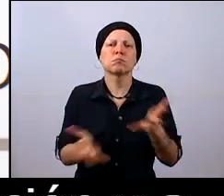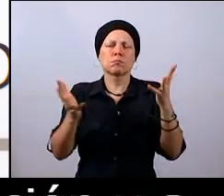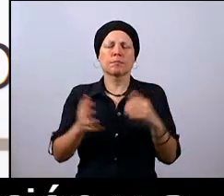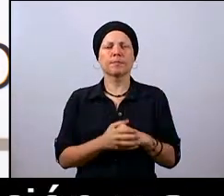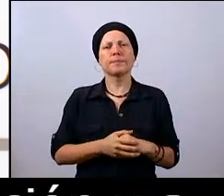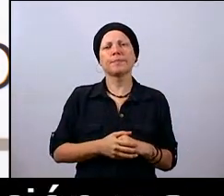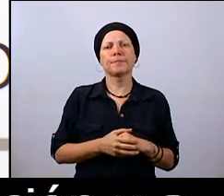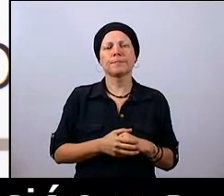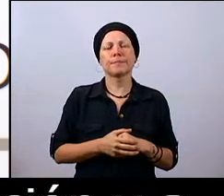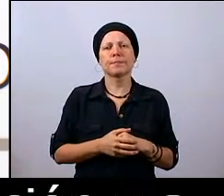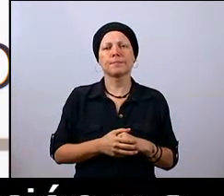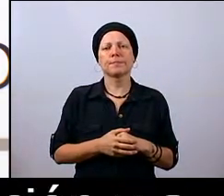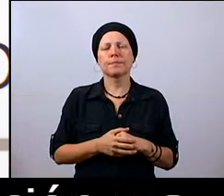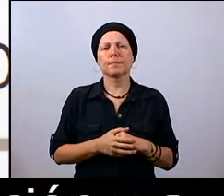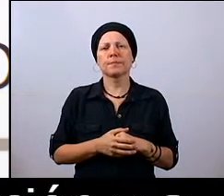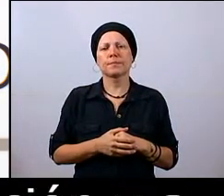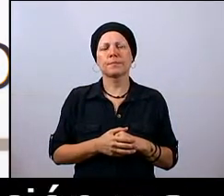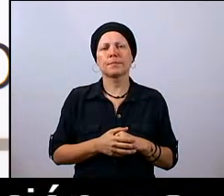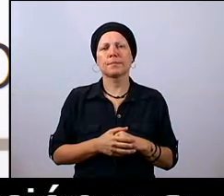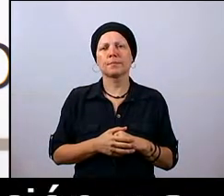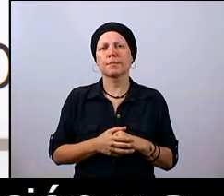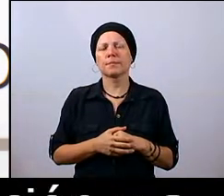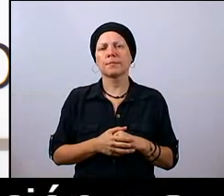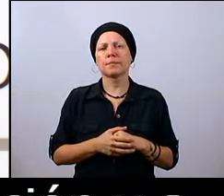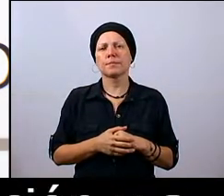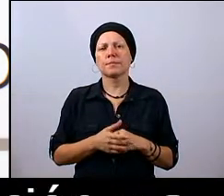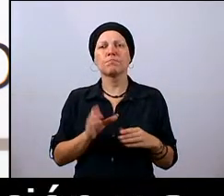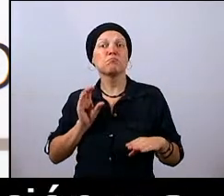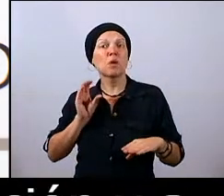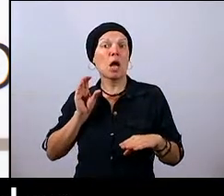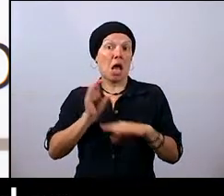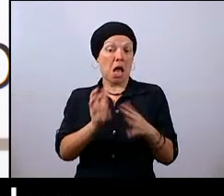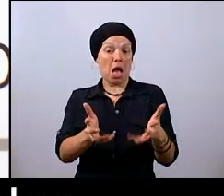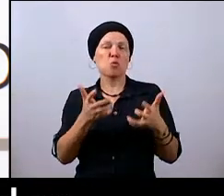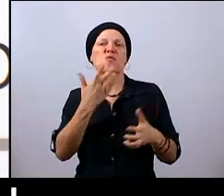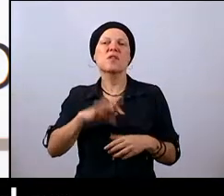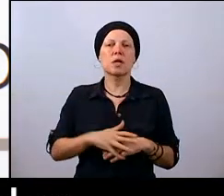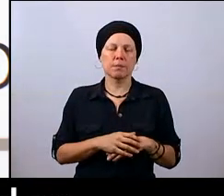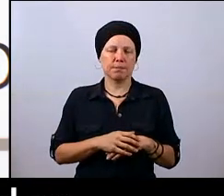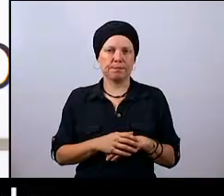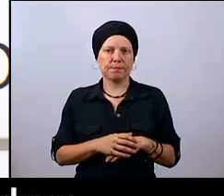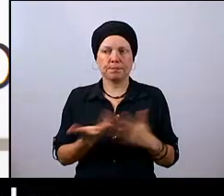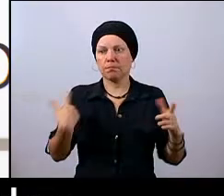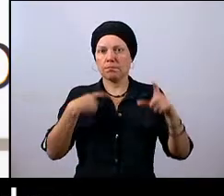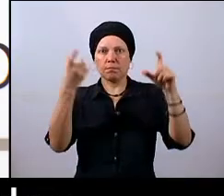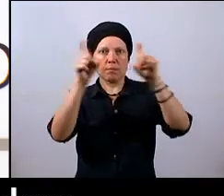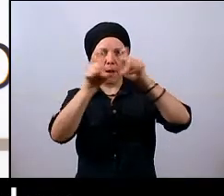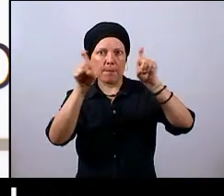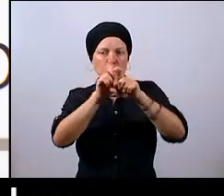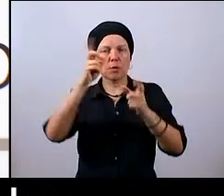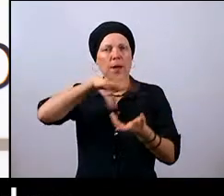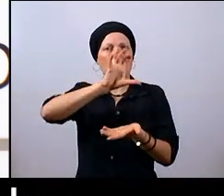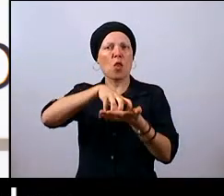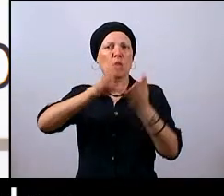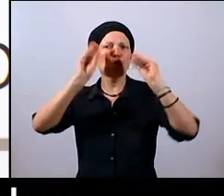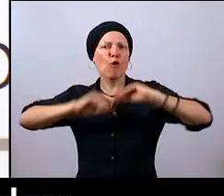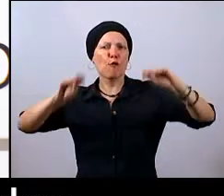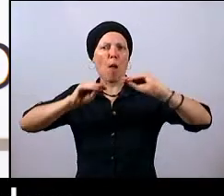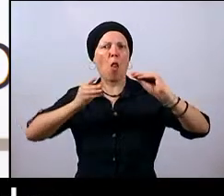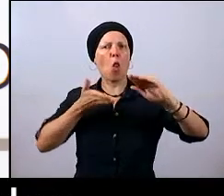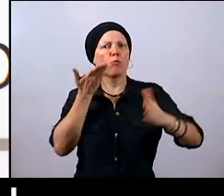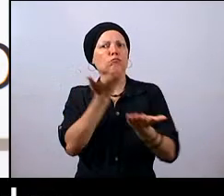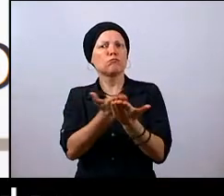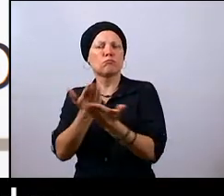empleo. ¿Quiénes van a poder solicitar esas ayudas? Lo van a hacer las empresas y los centros de formación